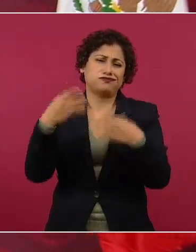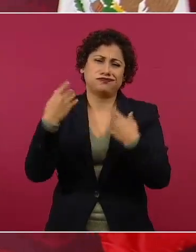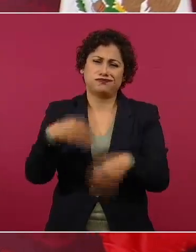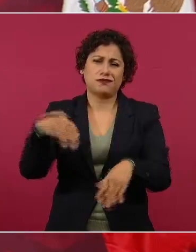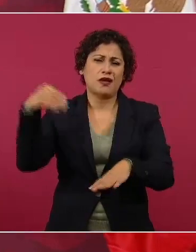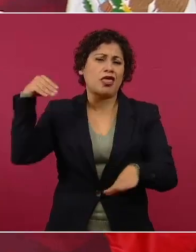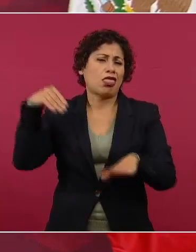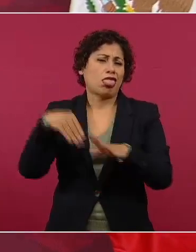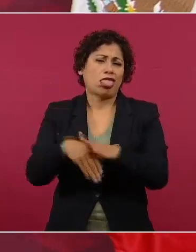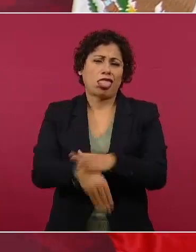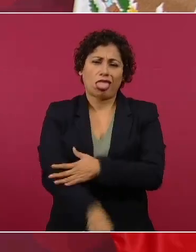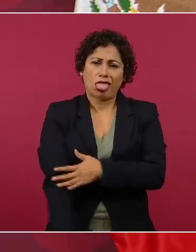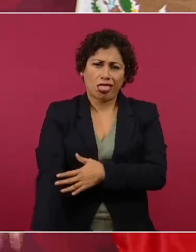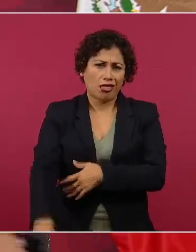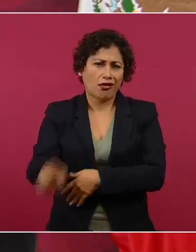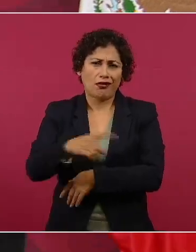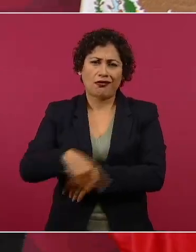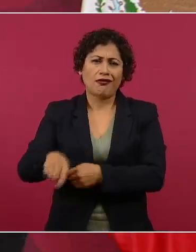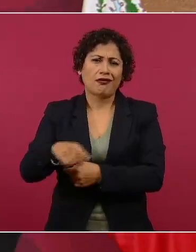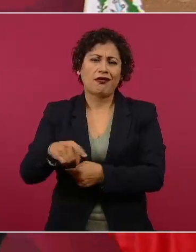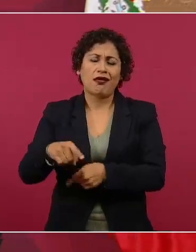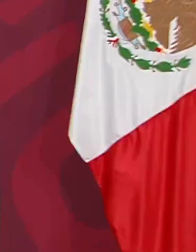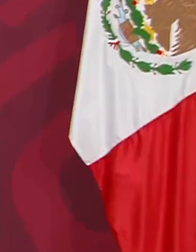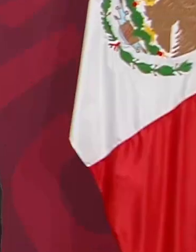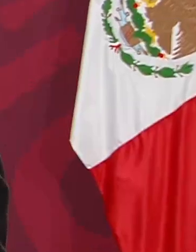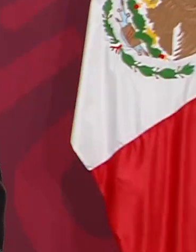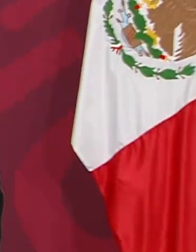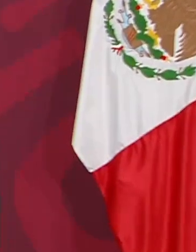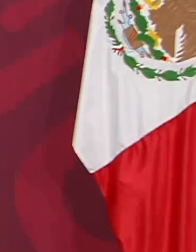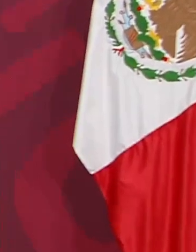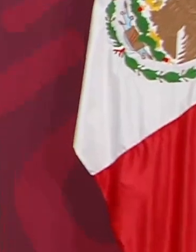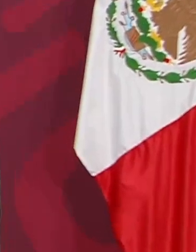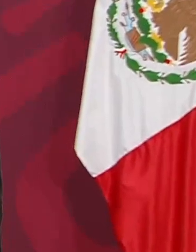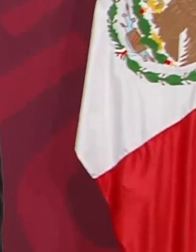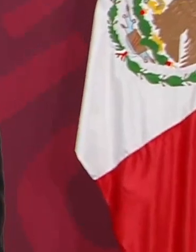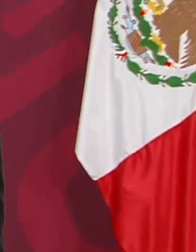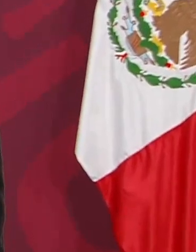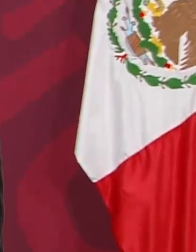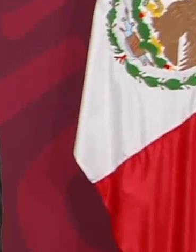los ataques a Madero,